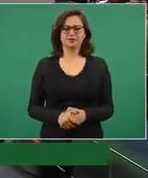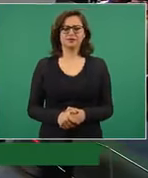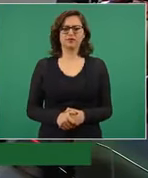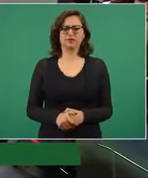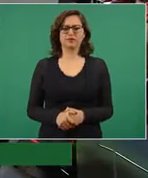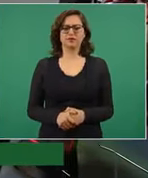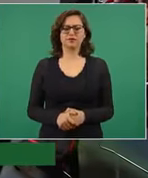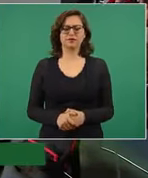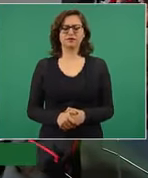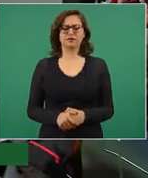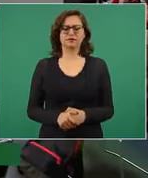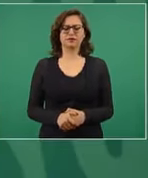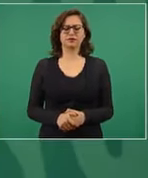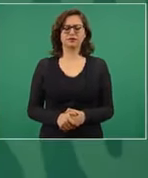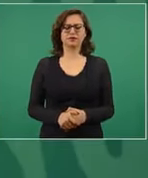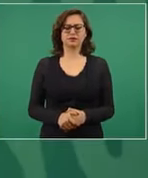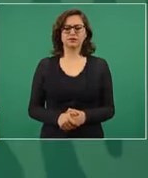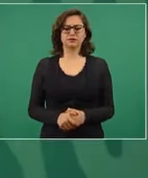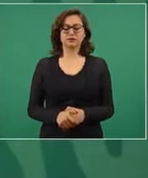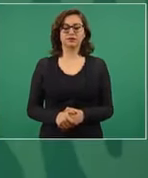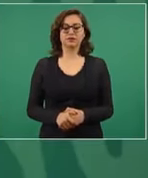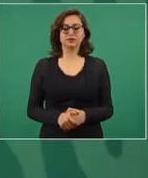¿Saben cuál es la